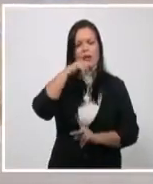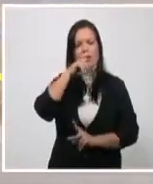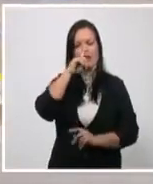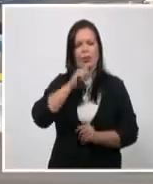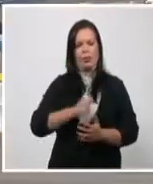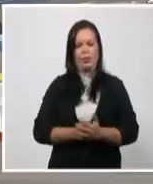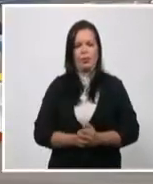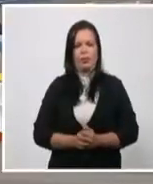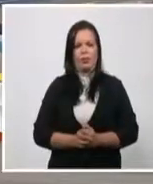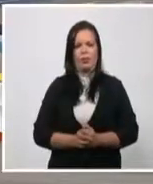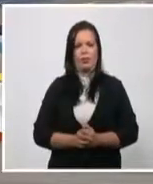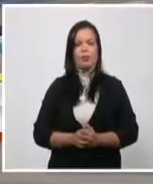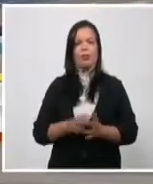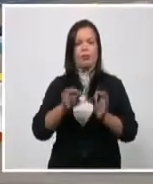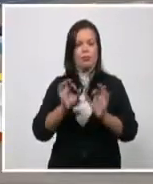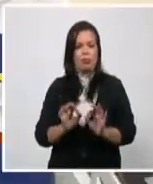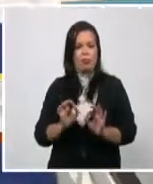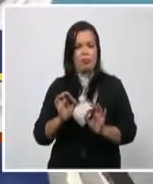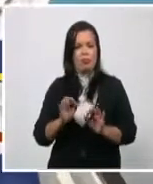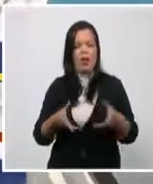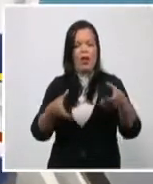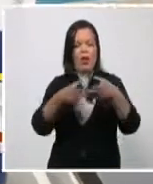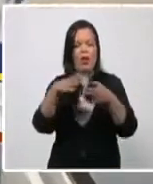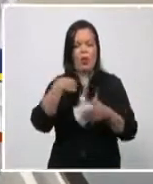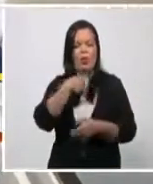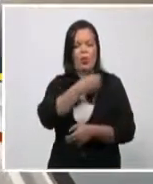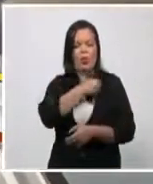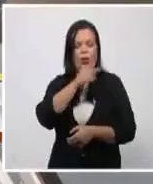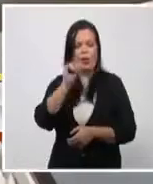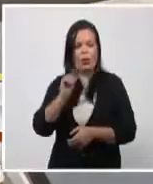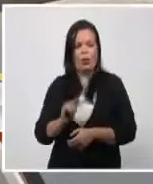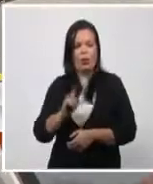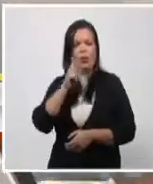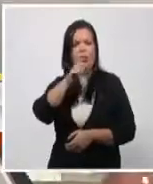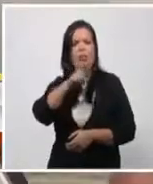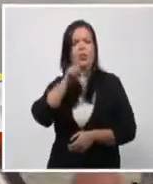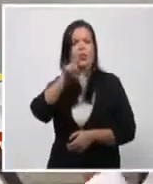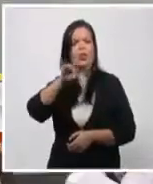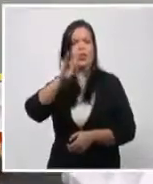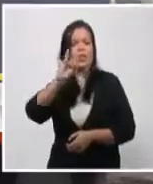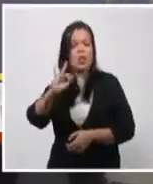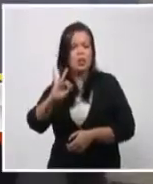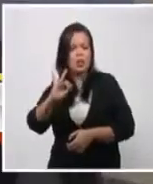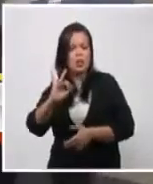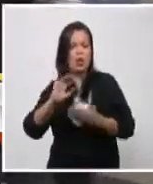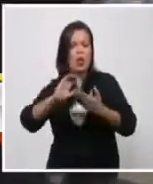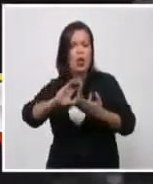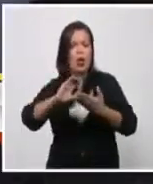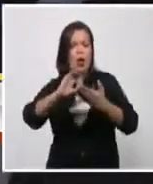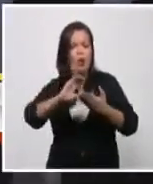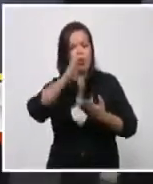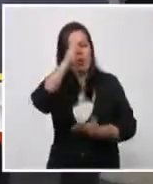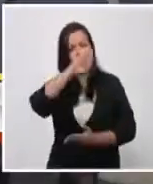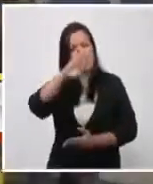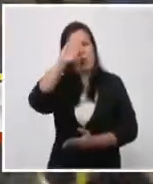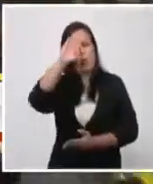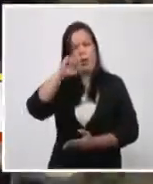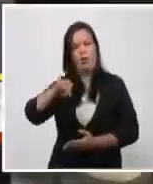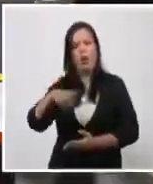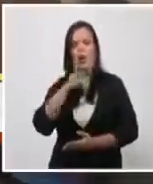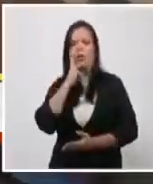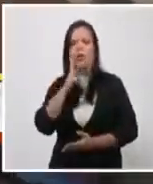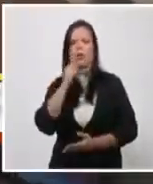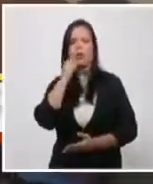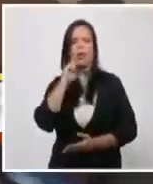Durante su estancia en tierras azeríes, los 117 colaboradores cubanos de la salud atendieron a más de